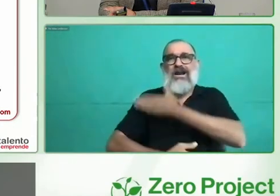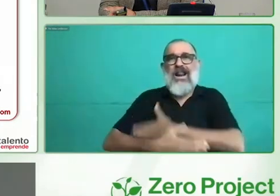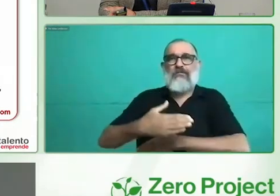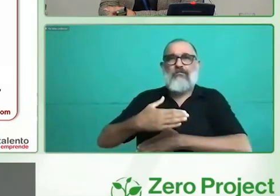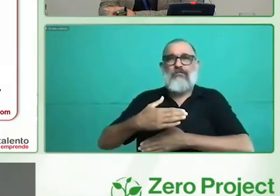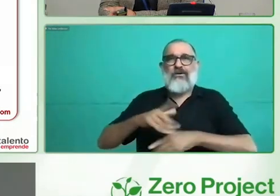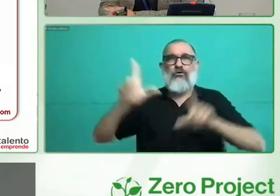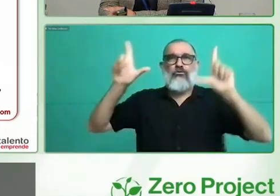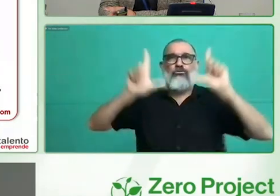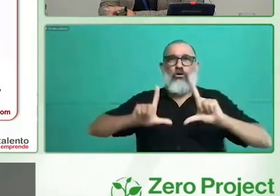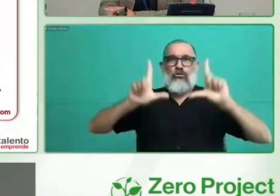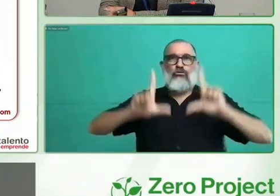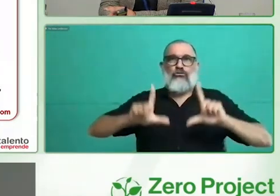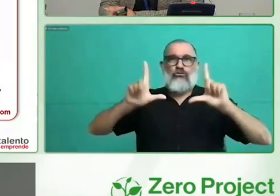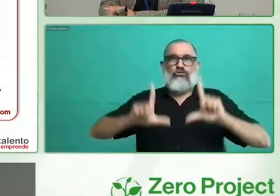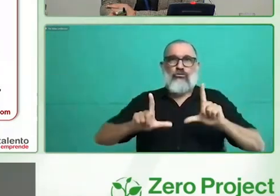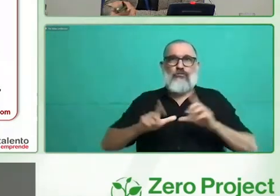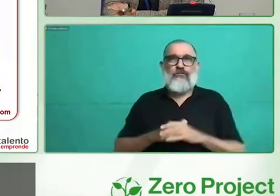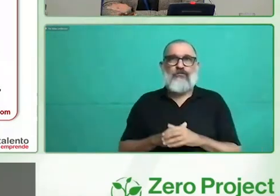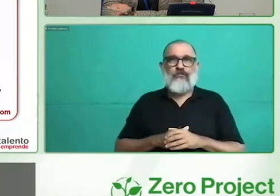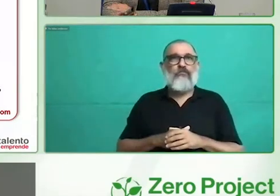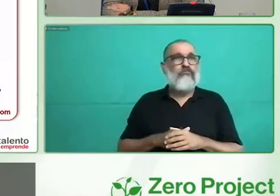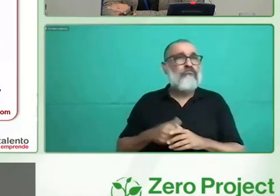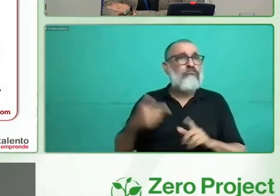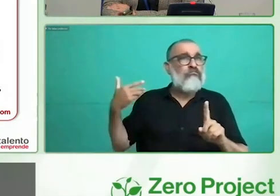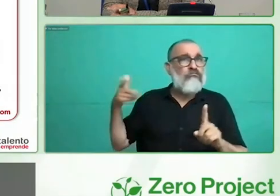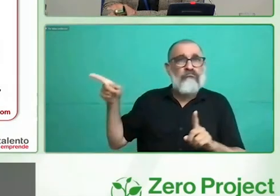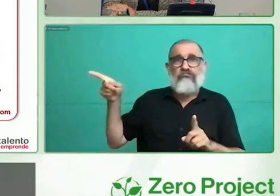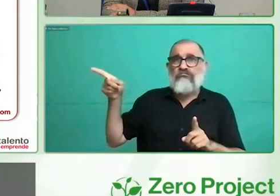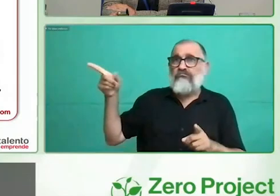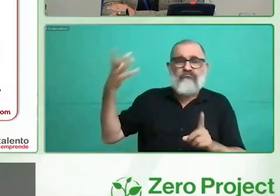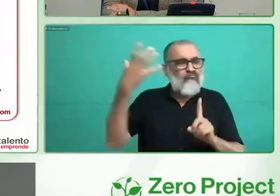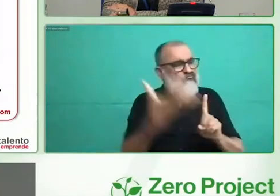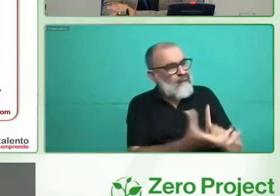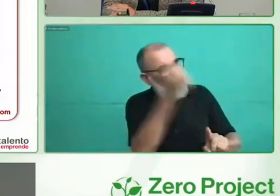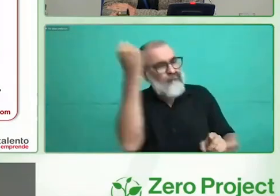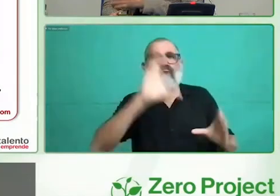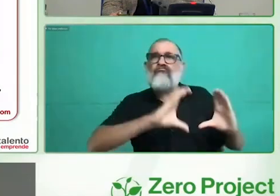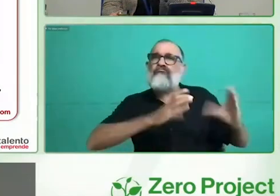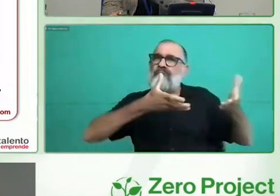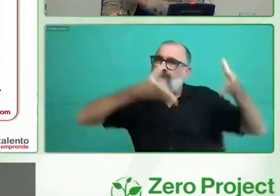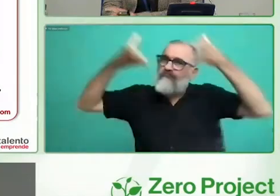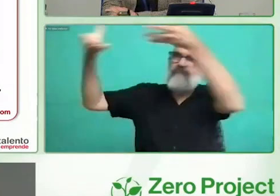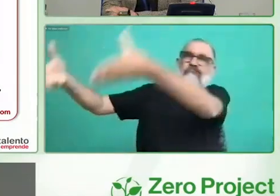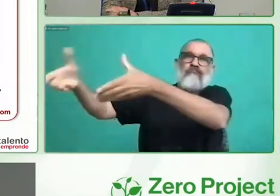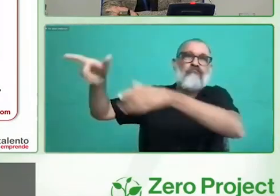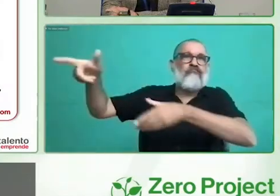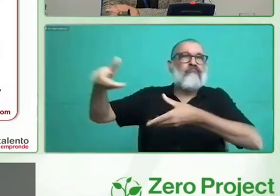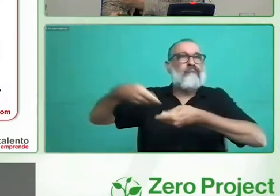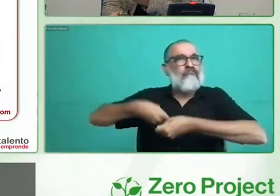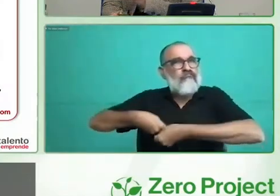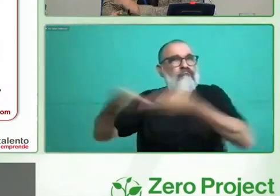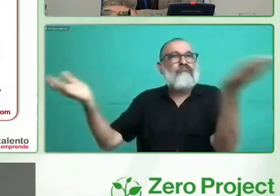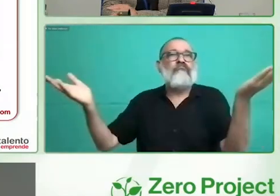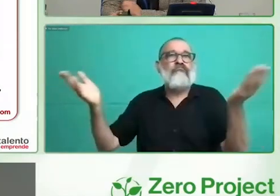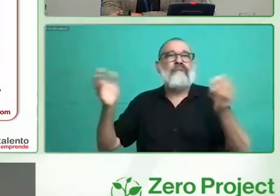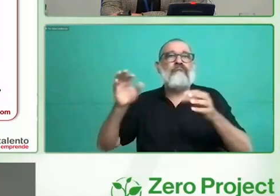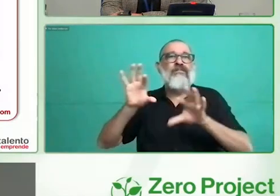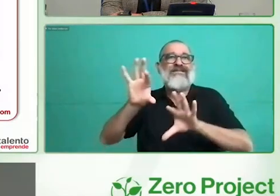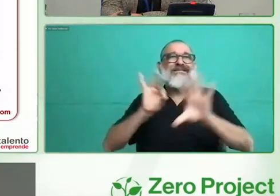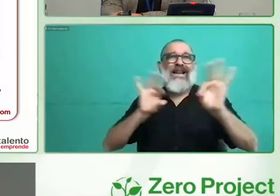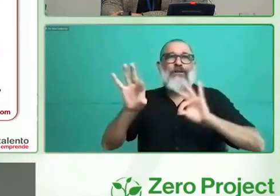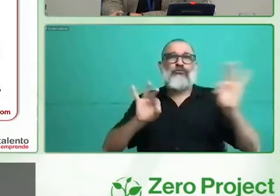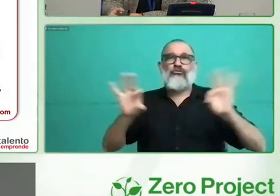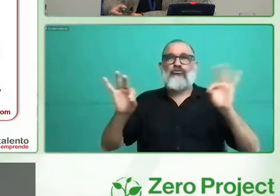aquí, yo creo, ya, pero estaré encantada de responder cualquier pregunta hoy o mañana a lo largo de la conferencia